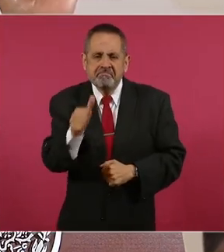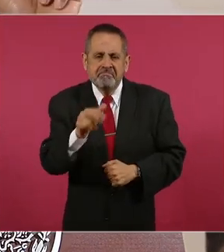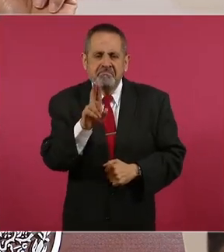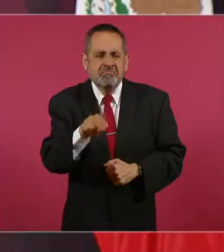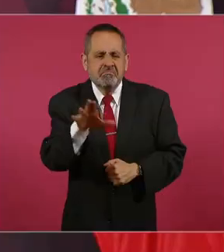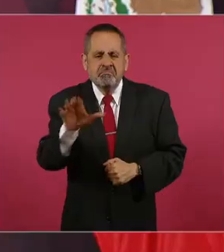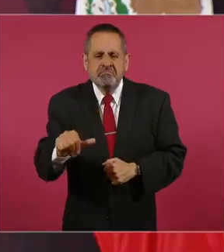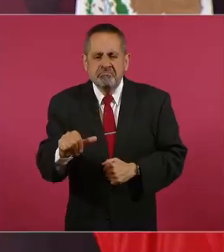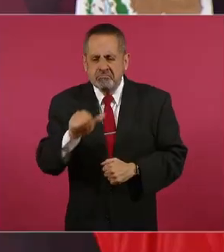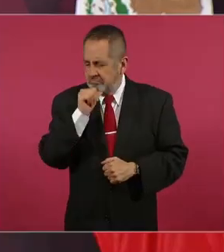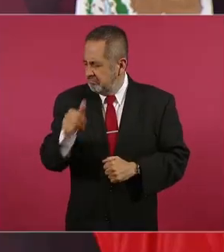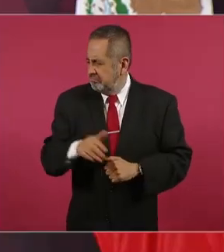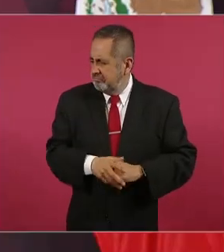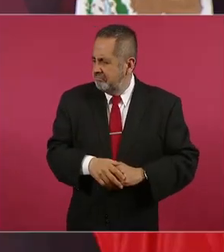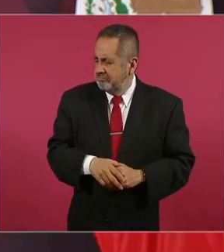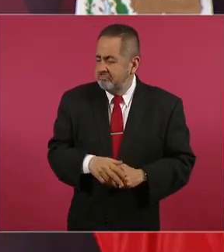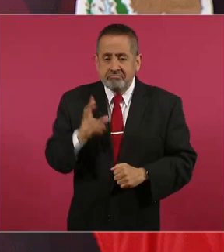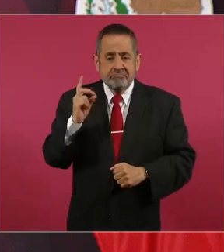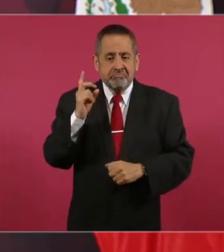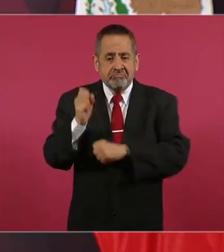en más de 30 años.